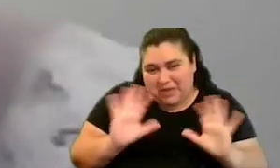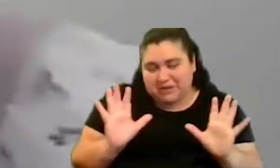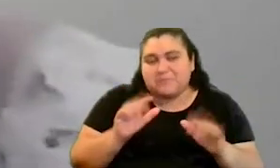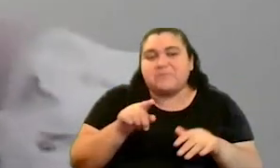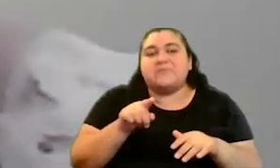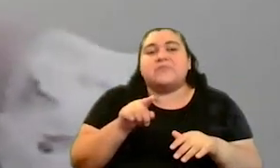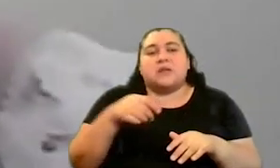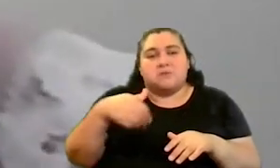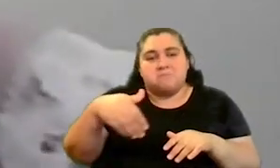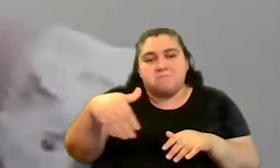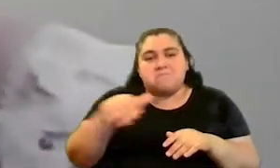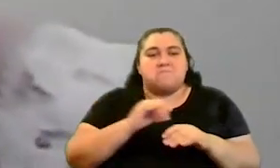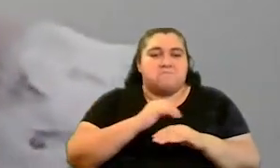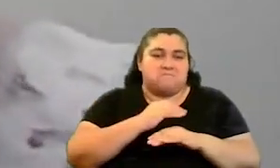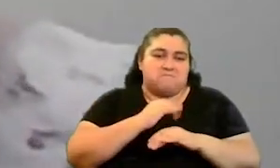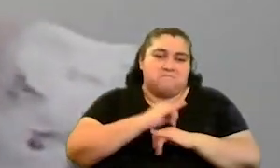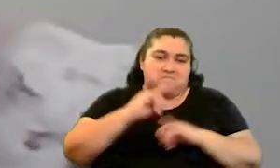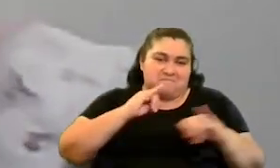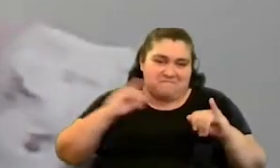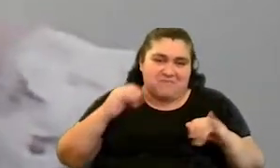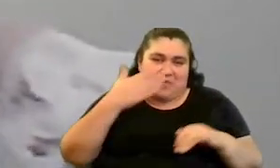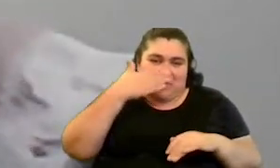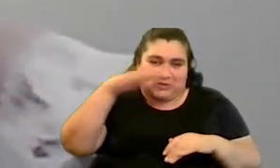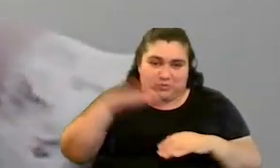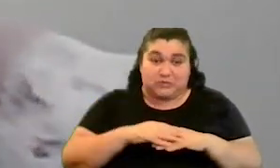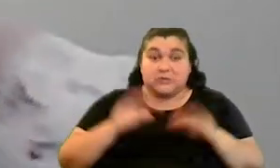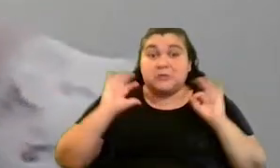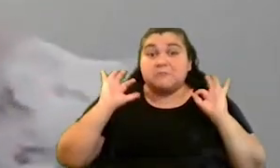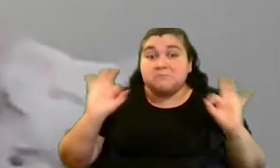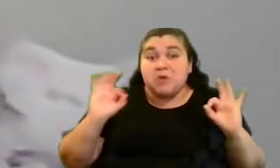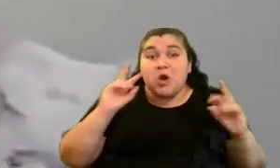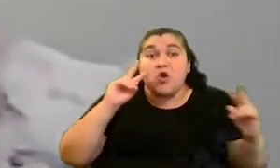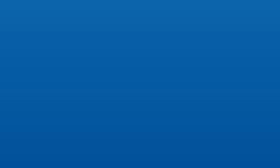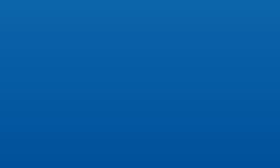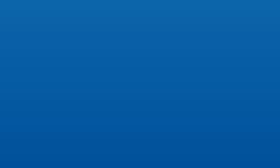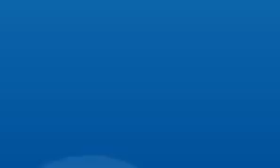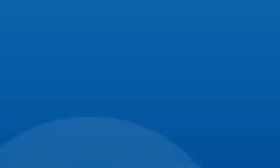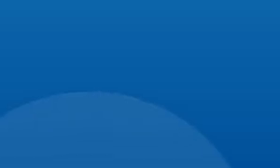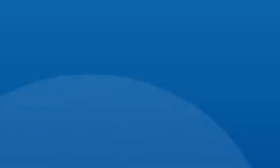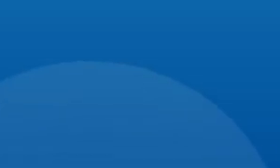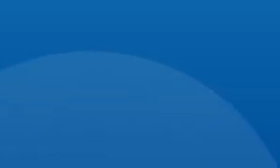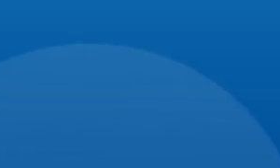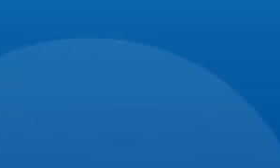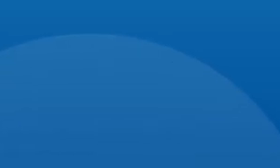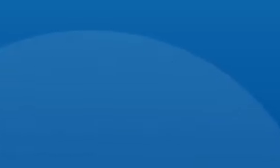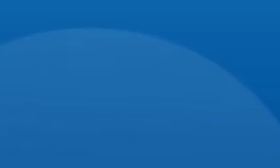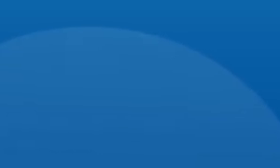vamos a estar notificándoles a todos. Así que bueno, nos Bien. estamos viendo. Muchas gracias a todos.